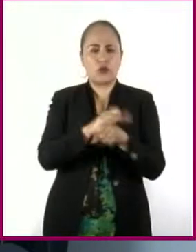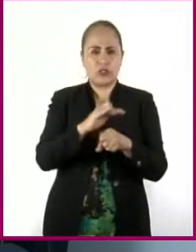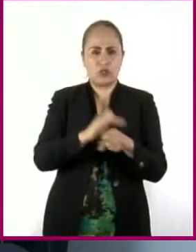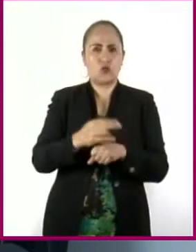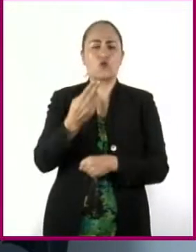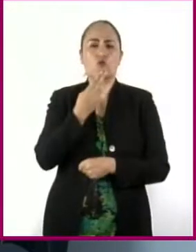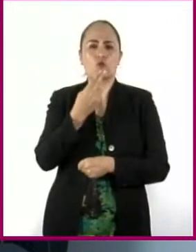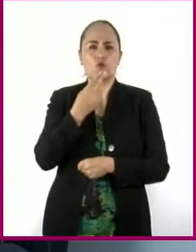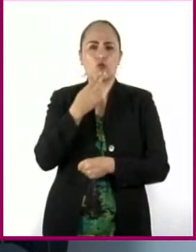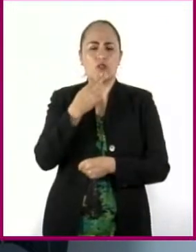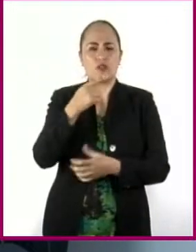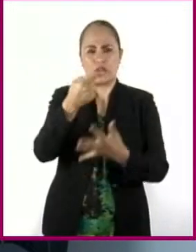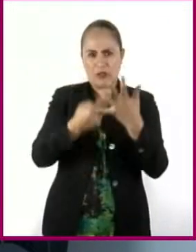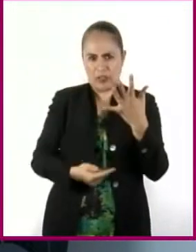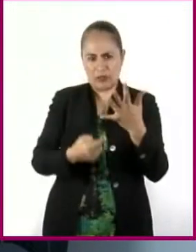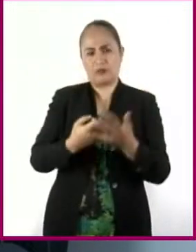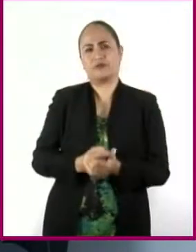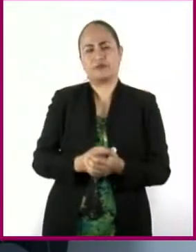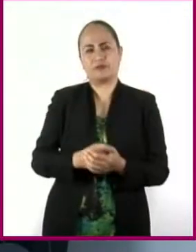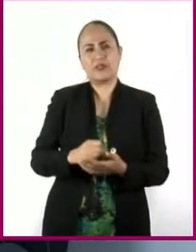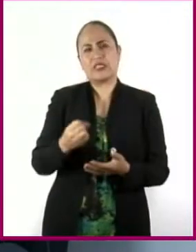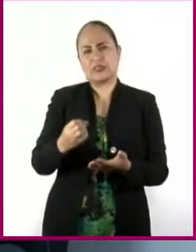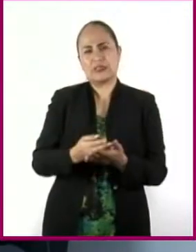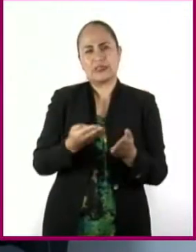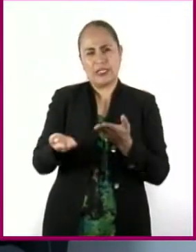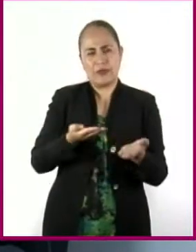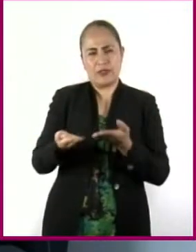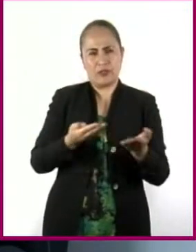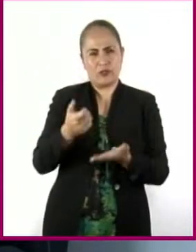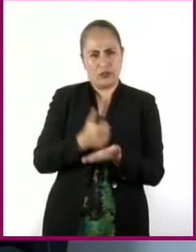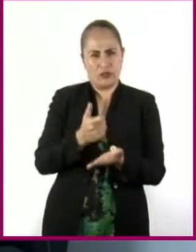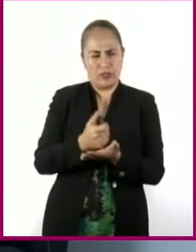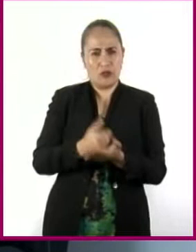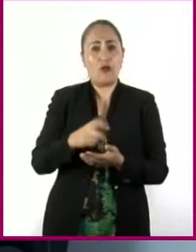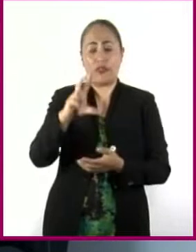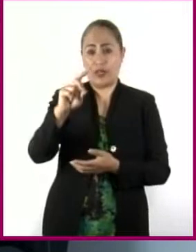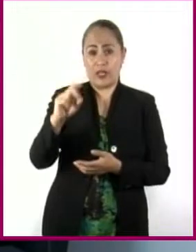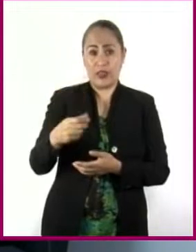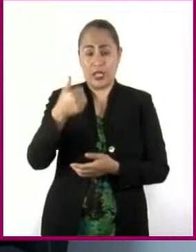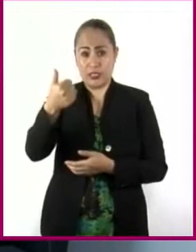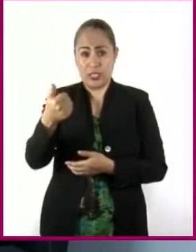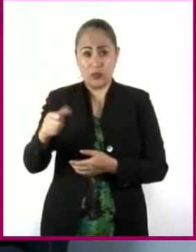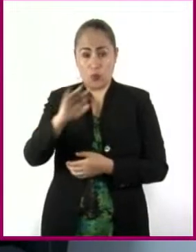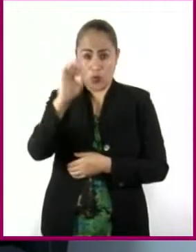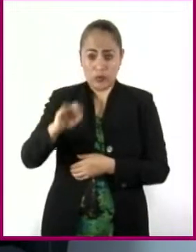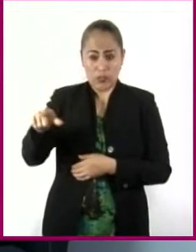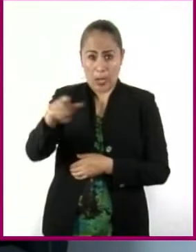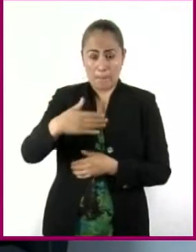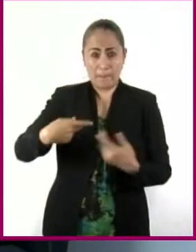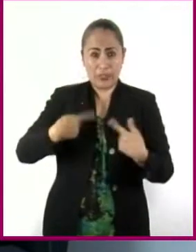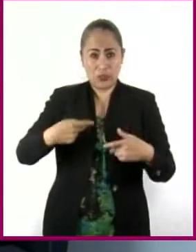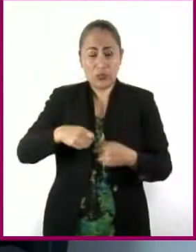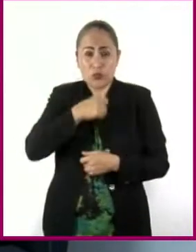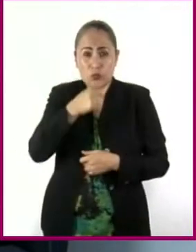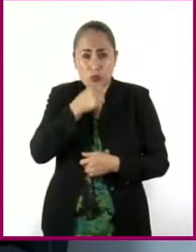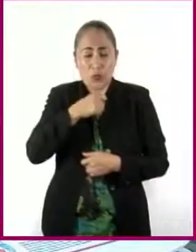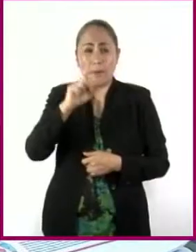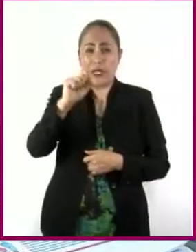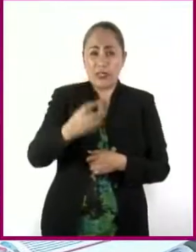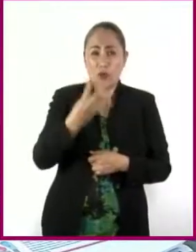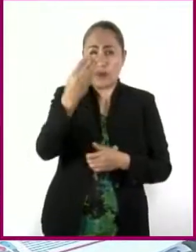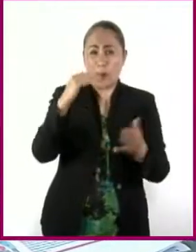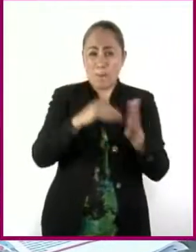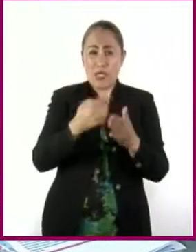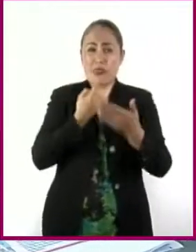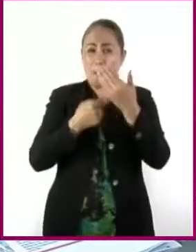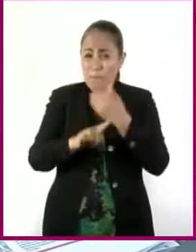de los Servicios Financieros, el 36% proviene de ese sector de la población. Son más de 24,000 quejas.